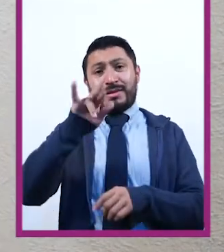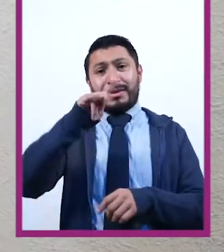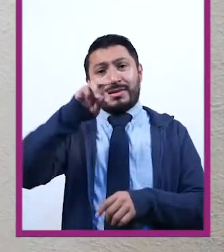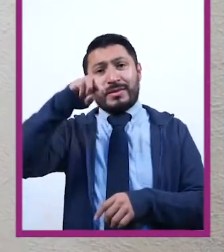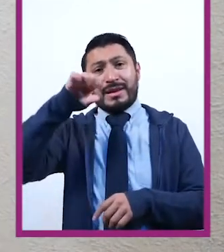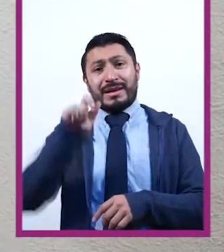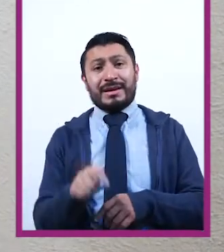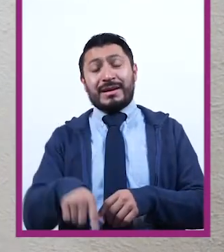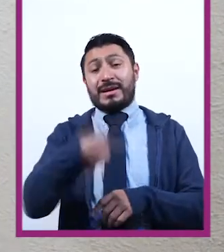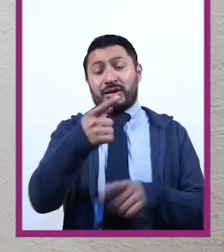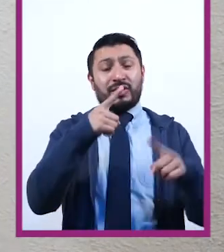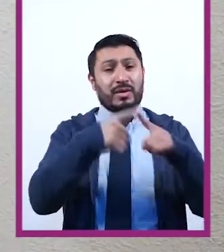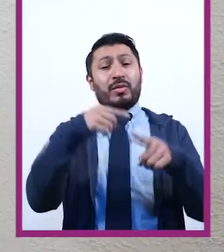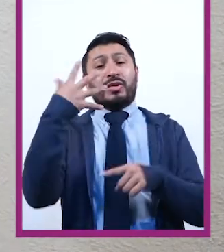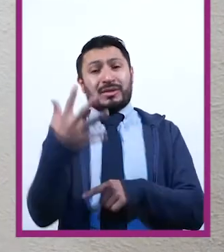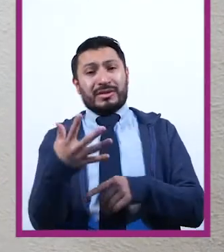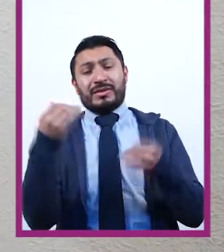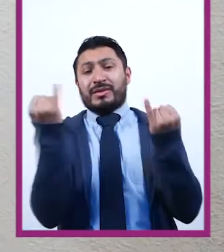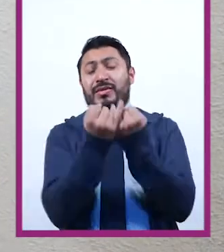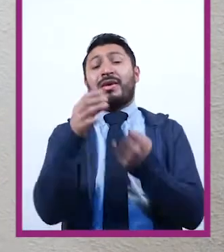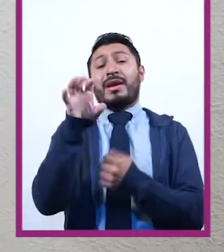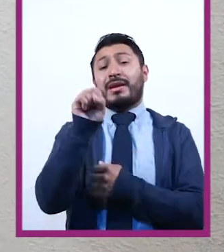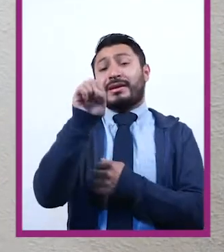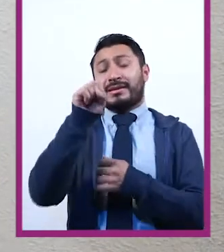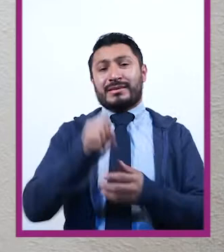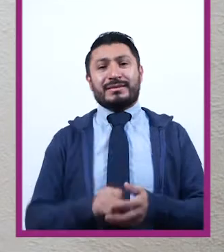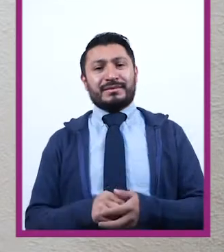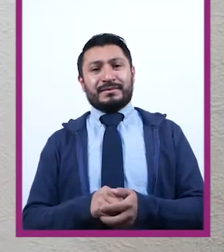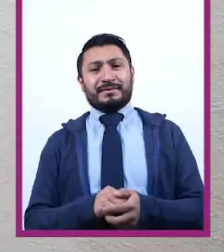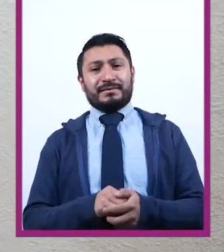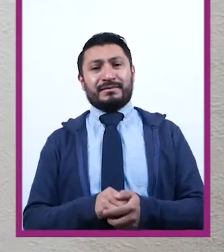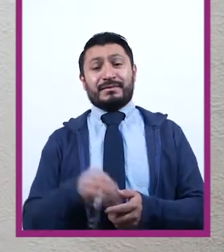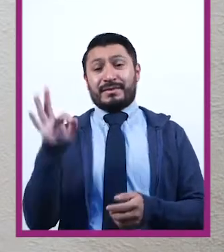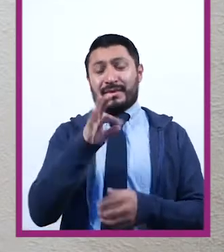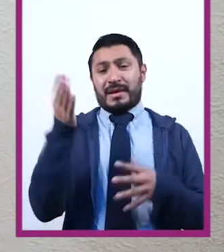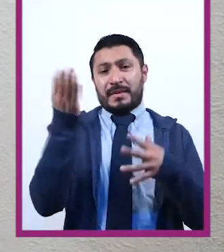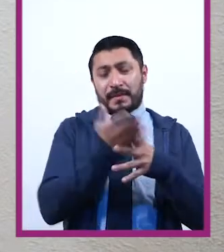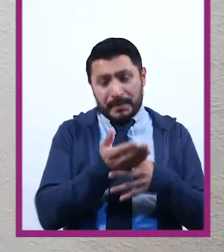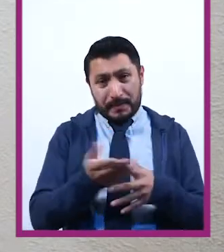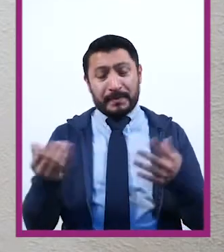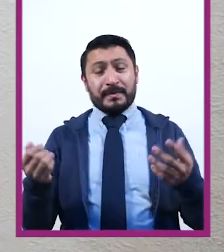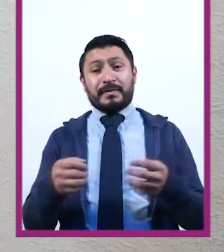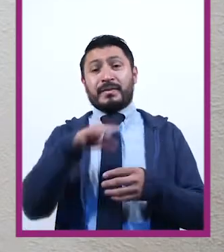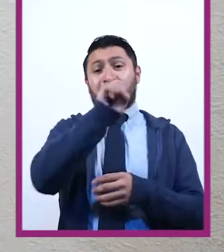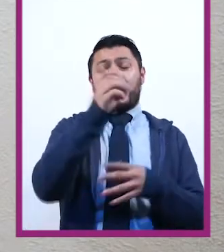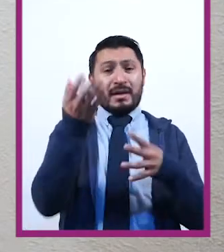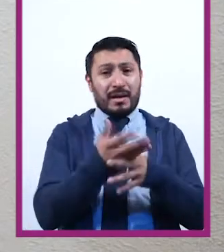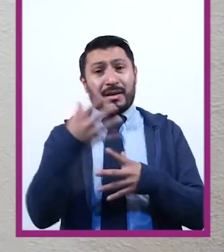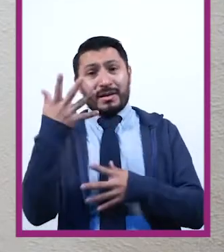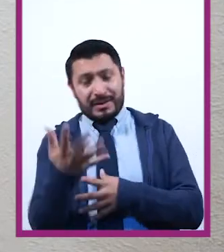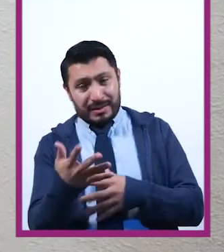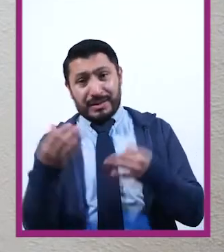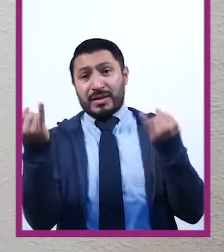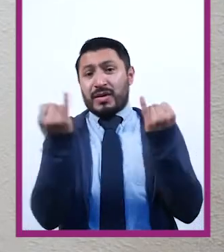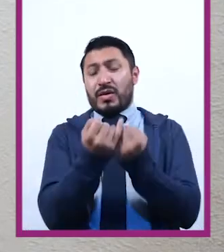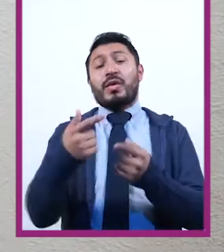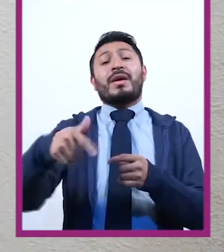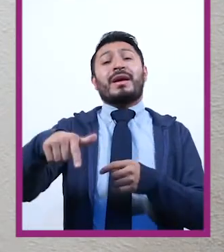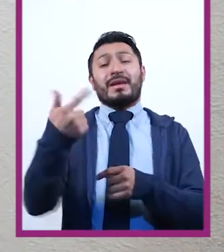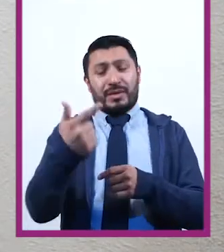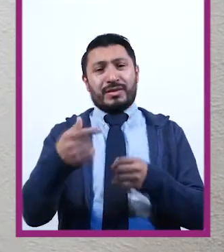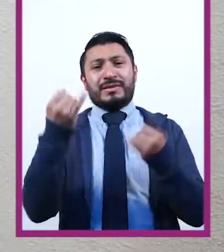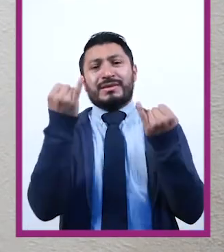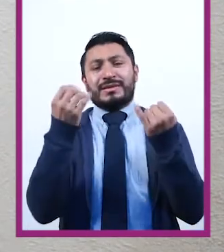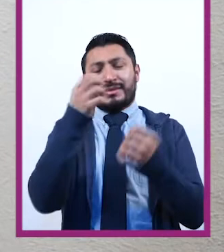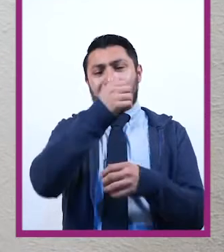su aritmética. 12 nudillos por 5 dedos es igual a 60. Y si dividimos 60 entre 5, es igual a